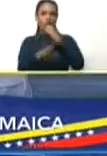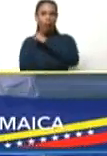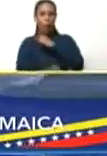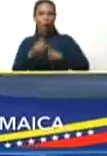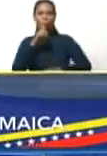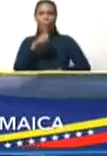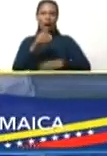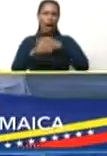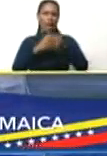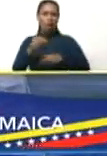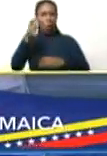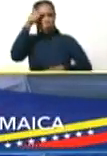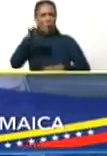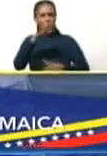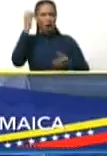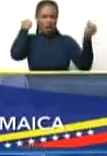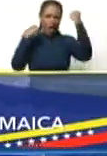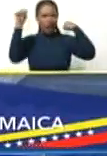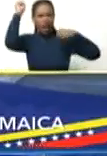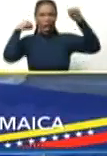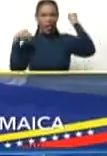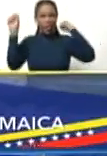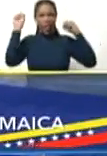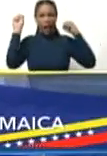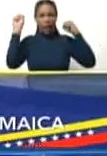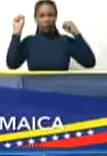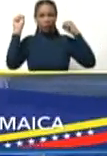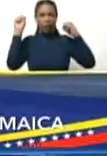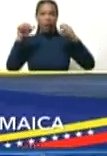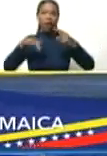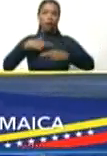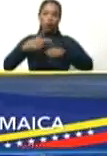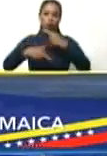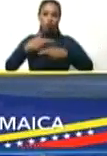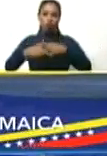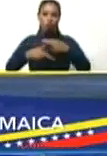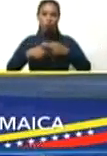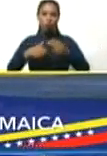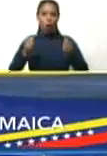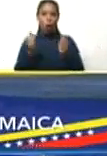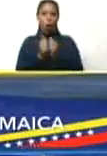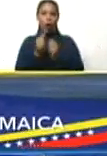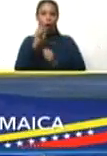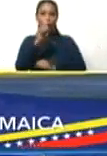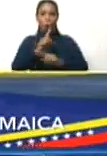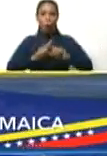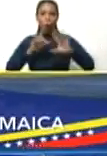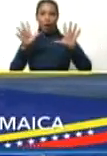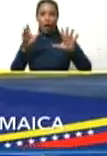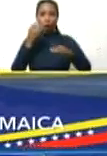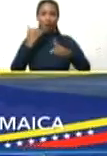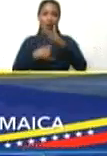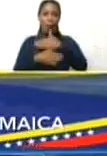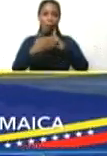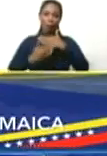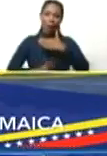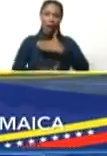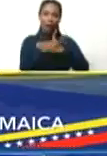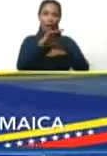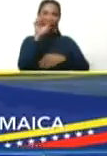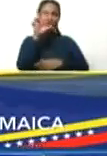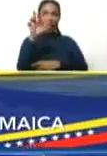hecho. Pueblo rebelde y revolucionario. Con el 1x10, lo que vamos es para adelante, con